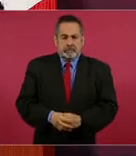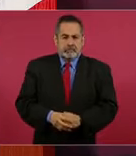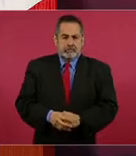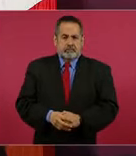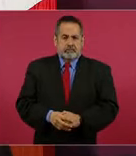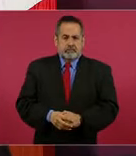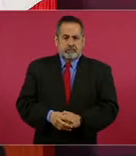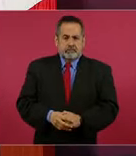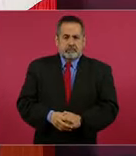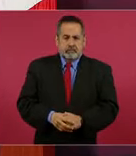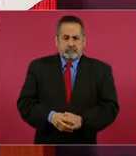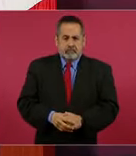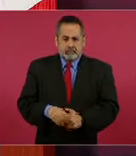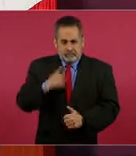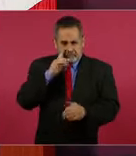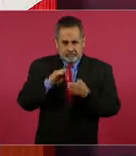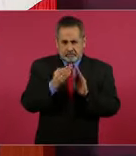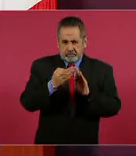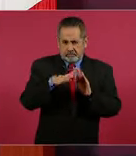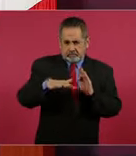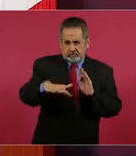Pero miren en qué zona está.